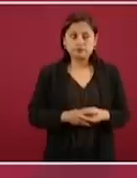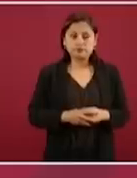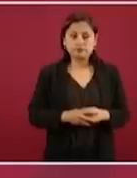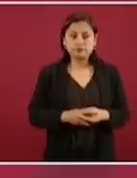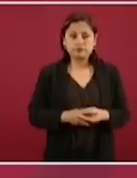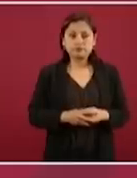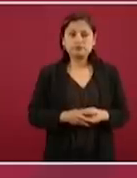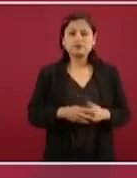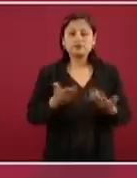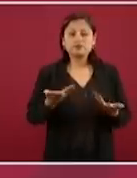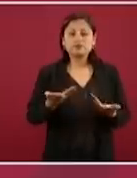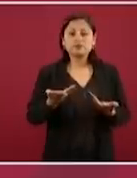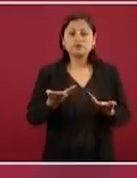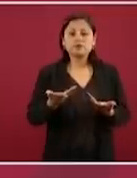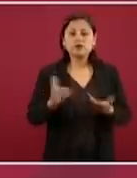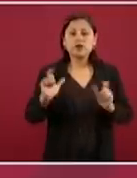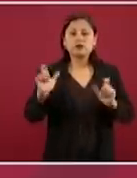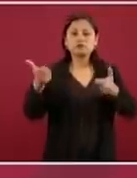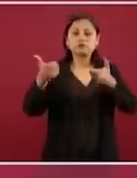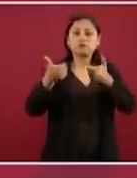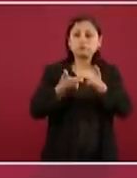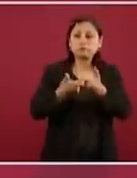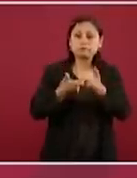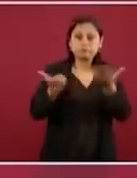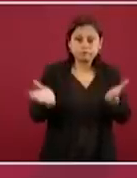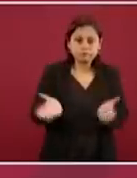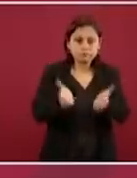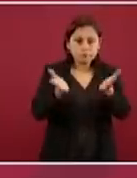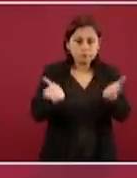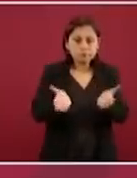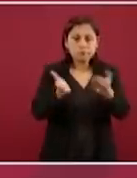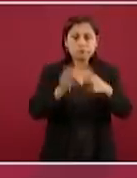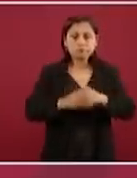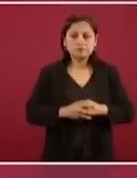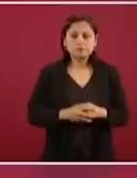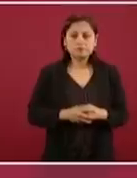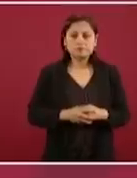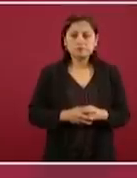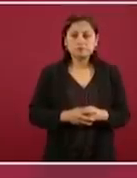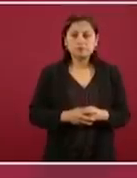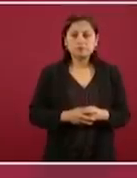se promueva la inversión, que no haya